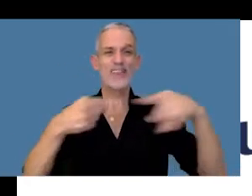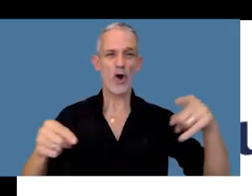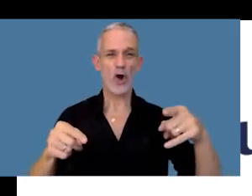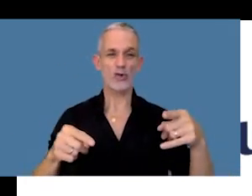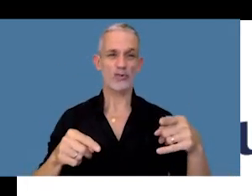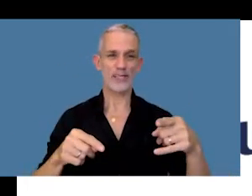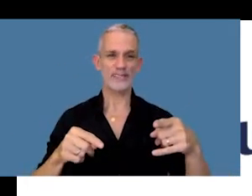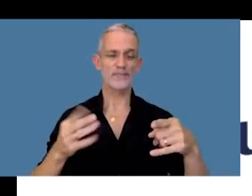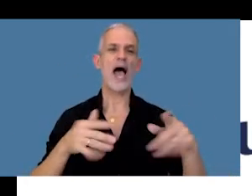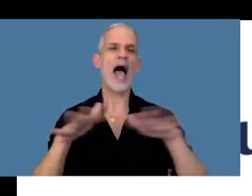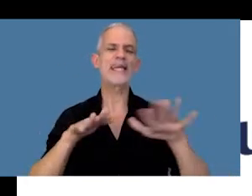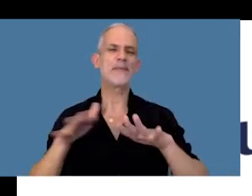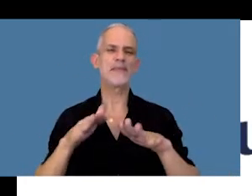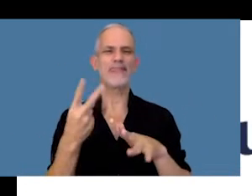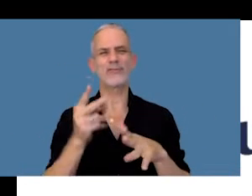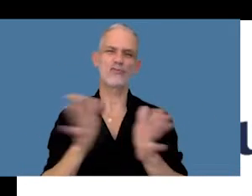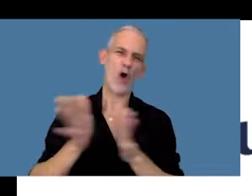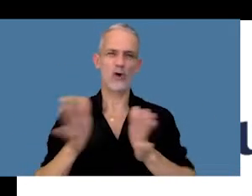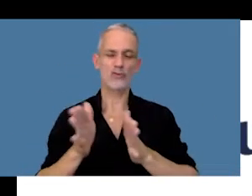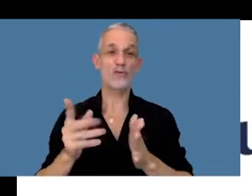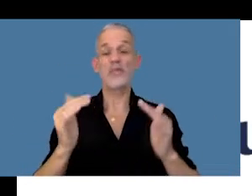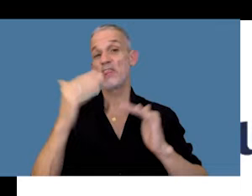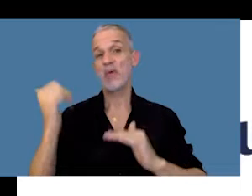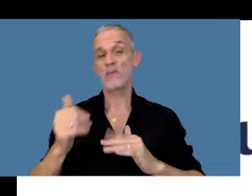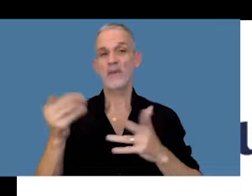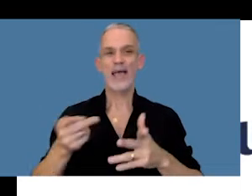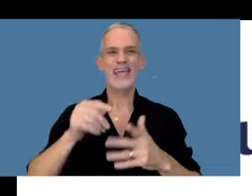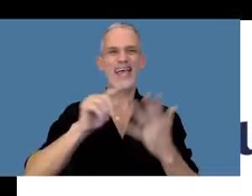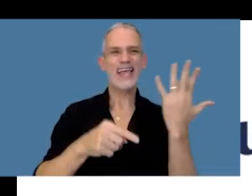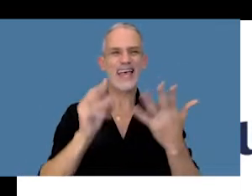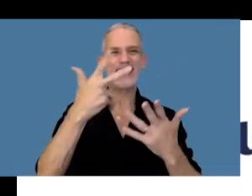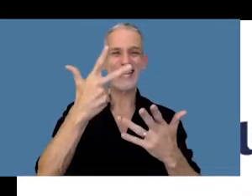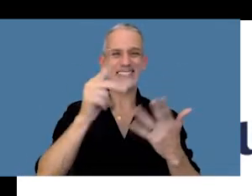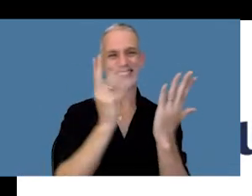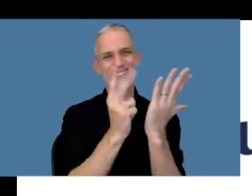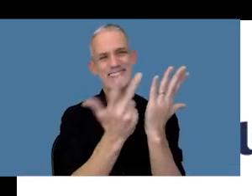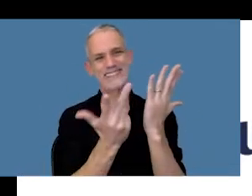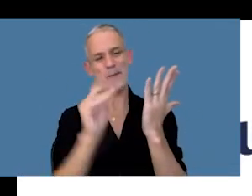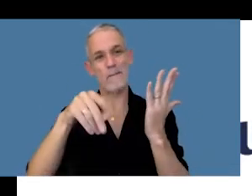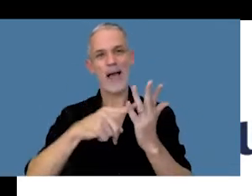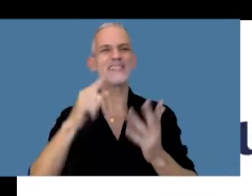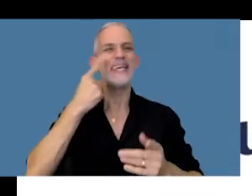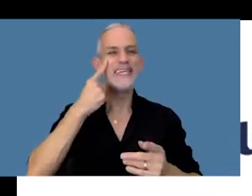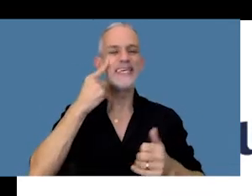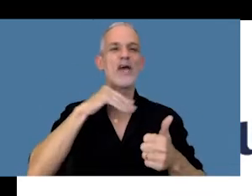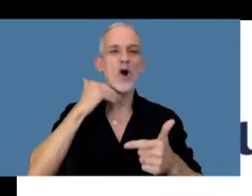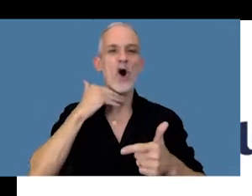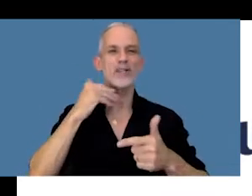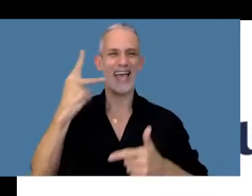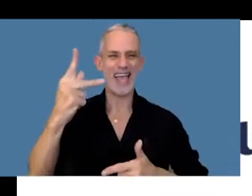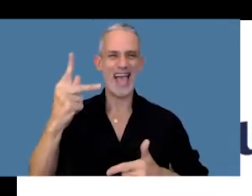decimos actividades mixtas. Y luego tenemos 3 categorías más, que son la I, J y